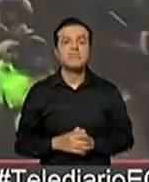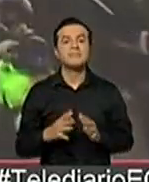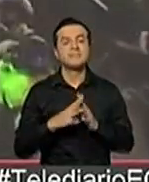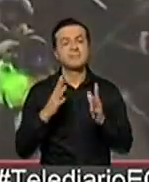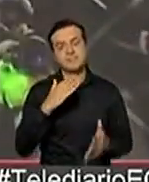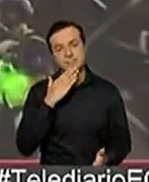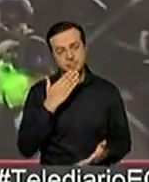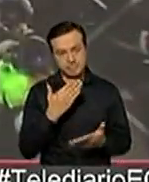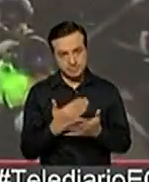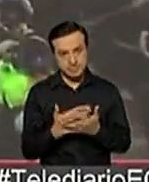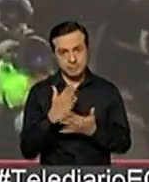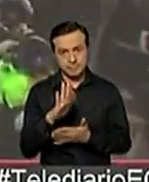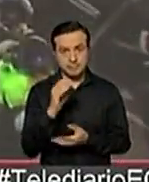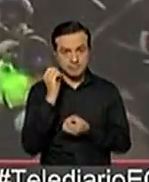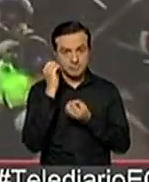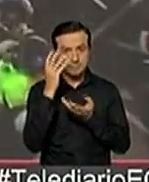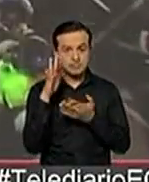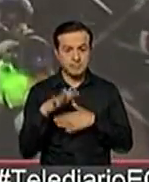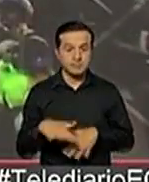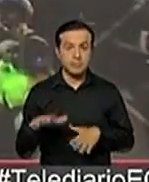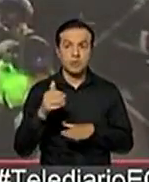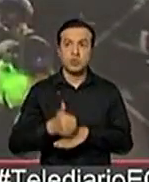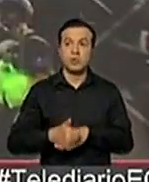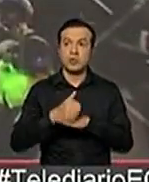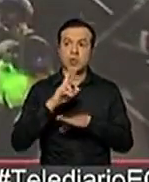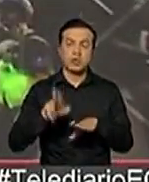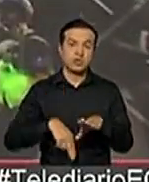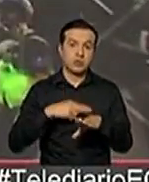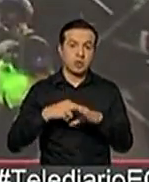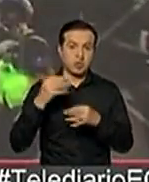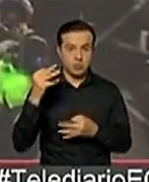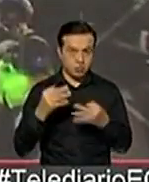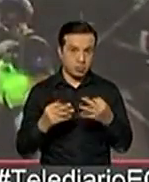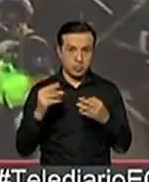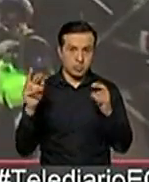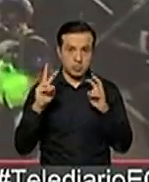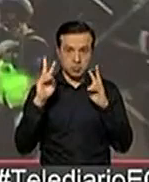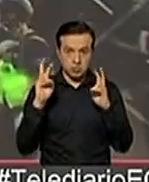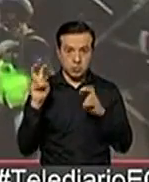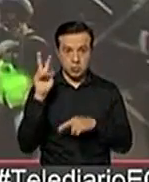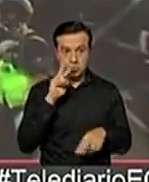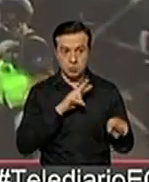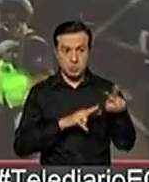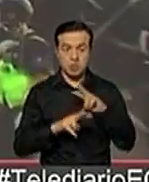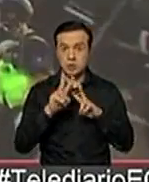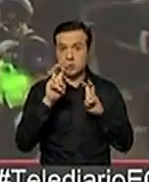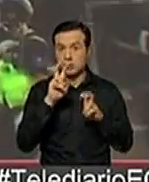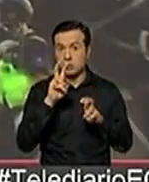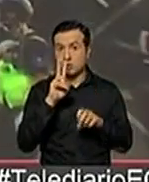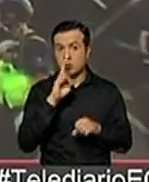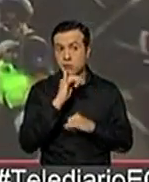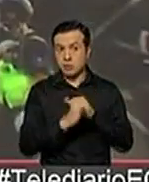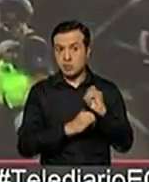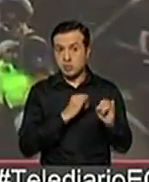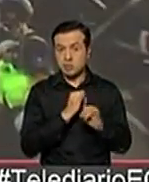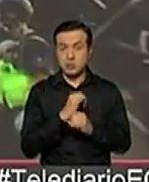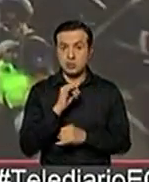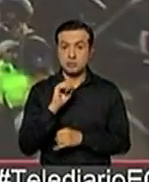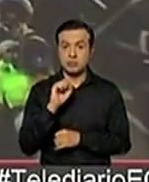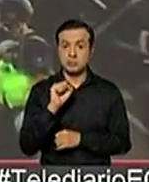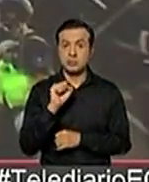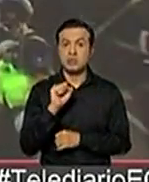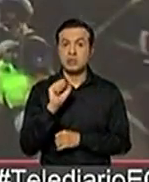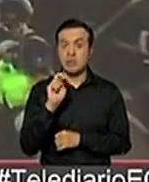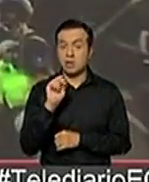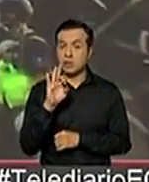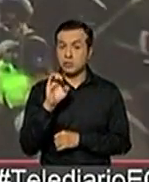Muchas gracias, Olga, por tu reporte desde la Corte Nacional de Justicia. Y en otro tema, para el analista en temas internacionales, Esteban Santos, las